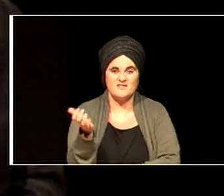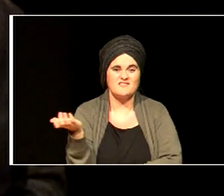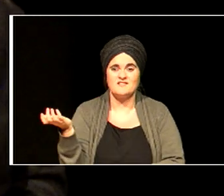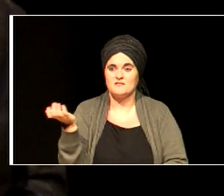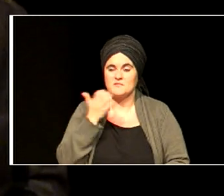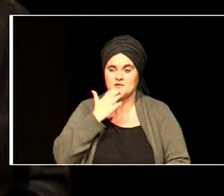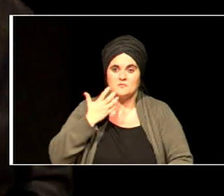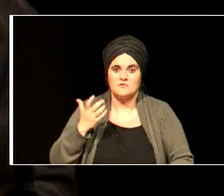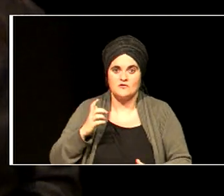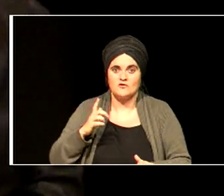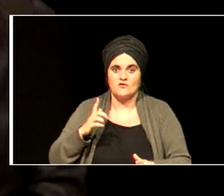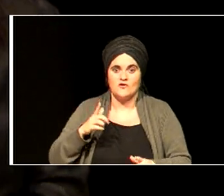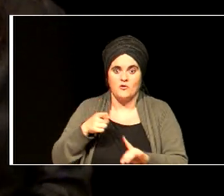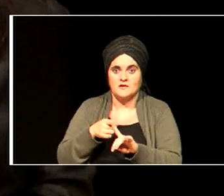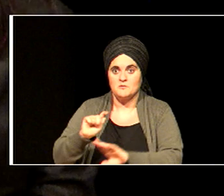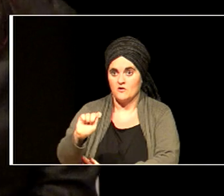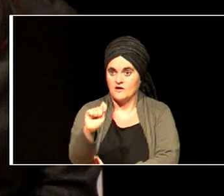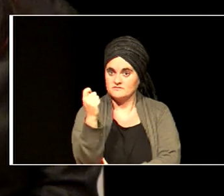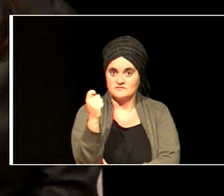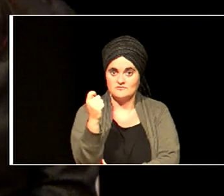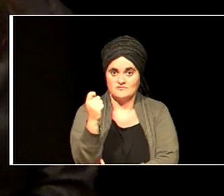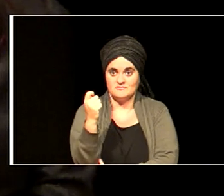todos trabajamos para el éxito. Pero